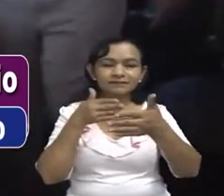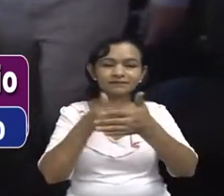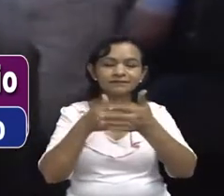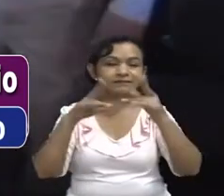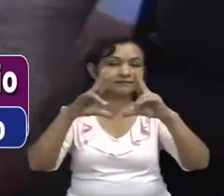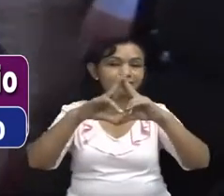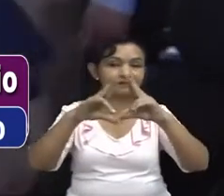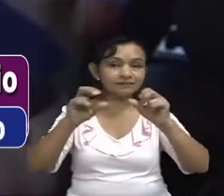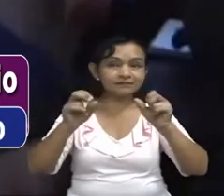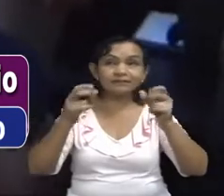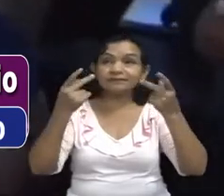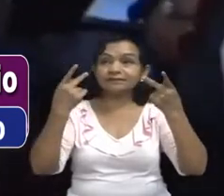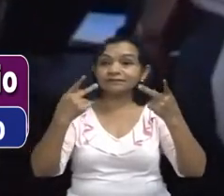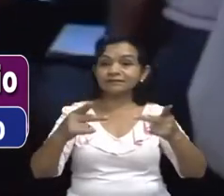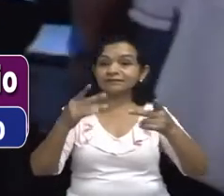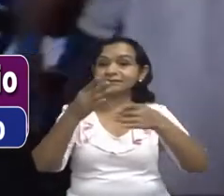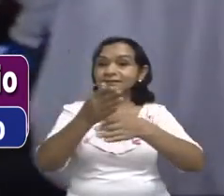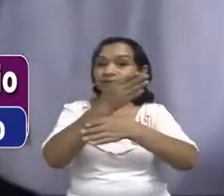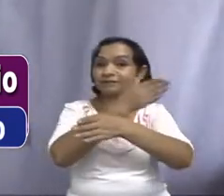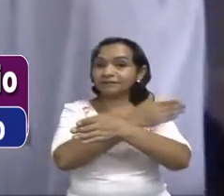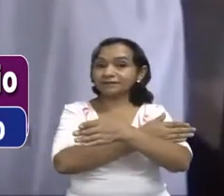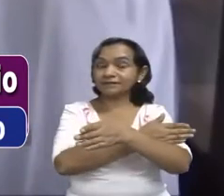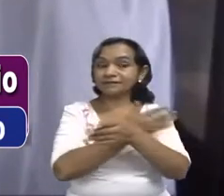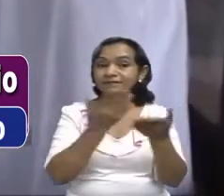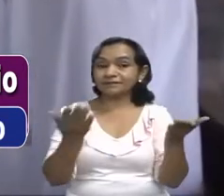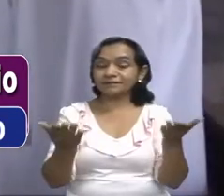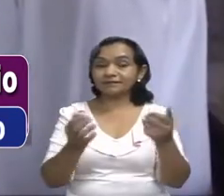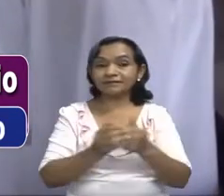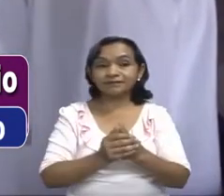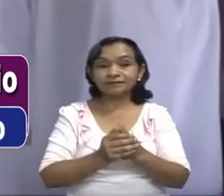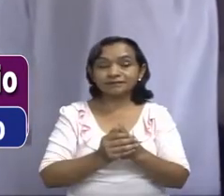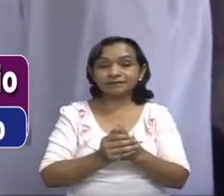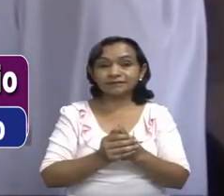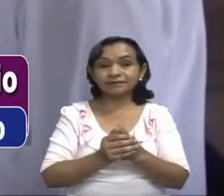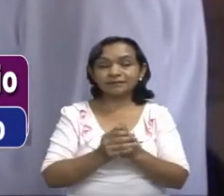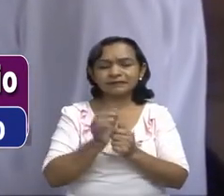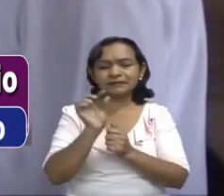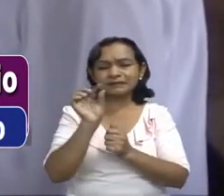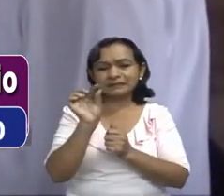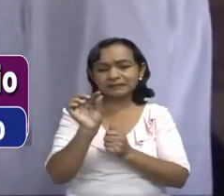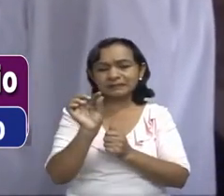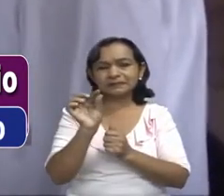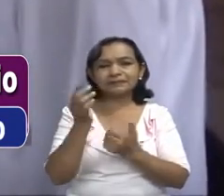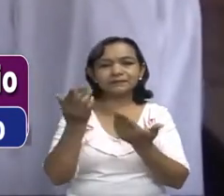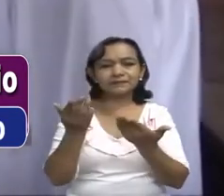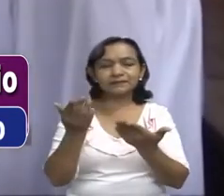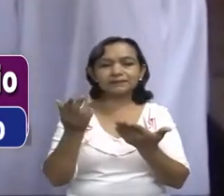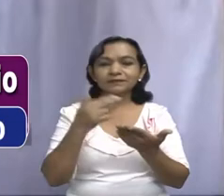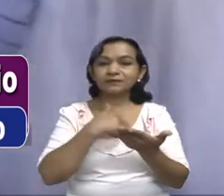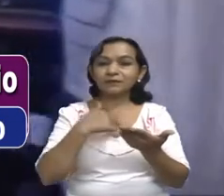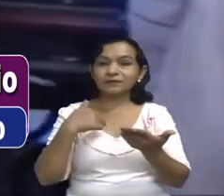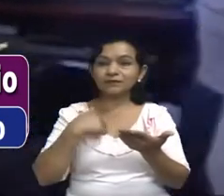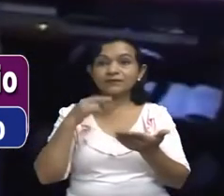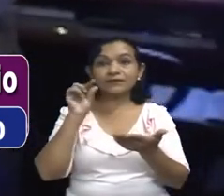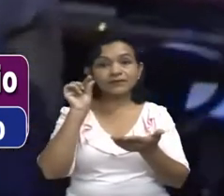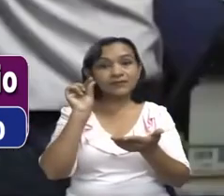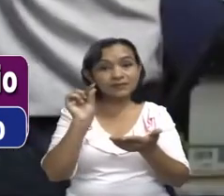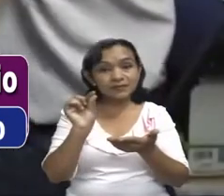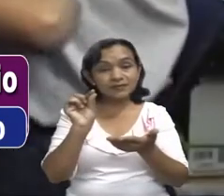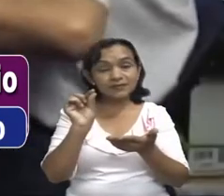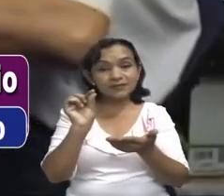país, pero en ese momento pues los recursos eran mínimos, y con eso, con pocos recursos,